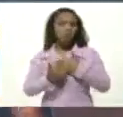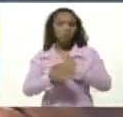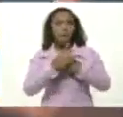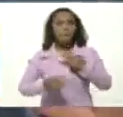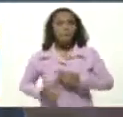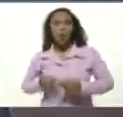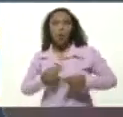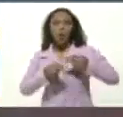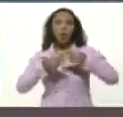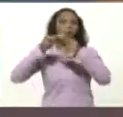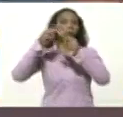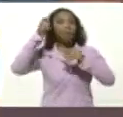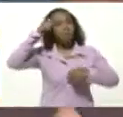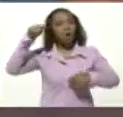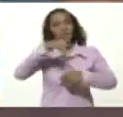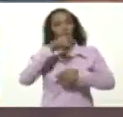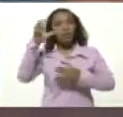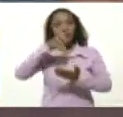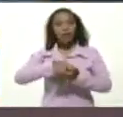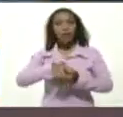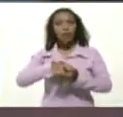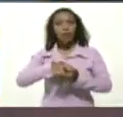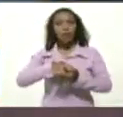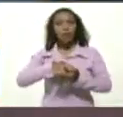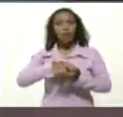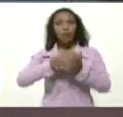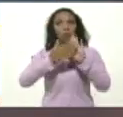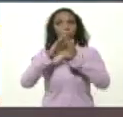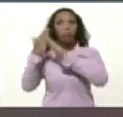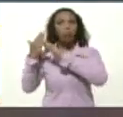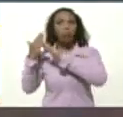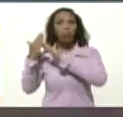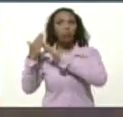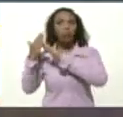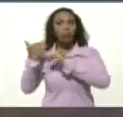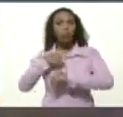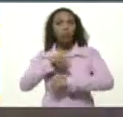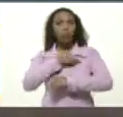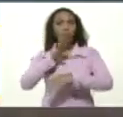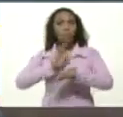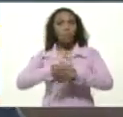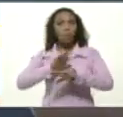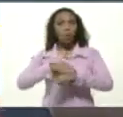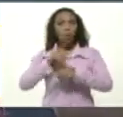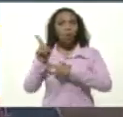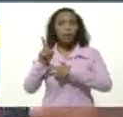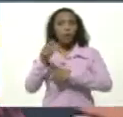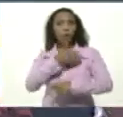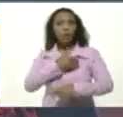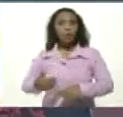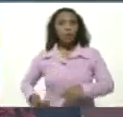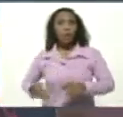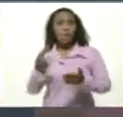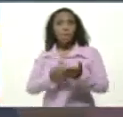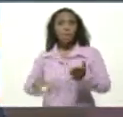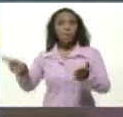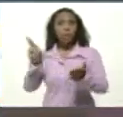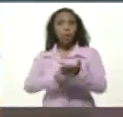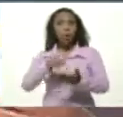construcción creativa de un pueblo, del Estado comunal. Ciudad comunal. Nosotros por eso, presidente, le reiteramos